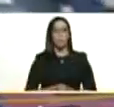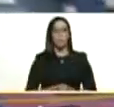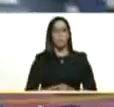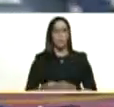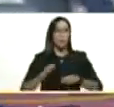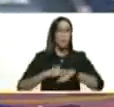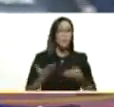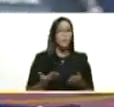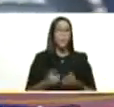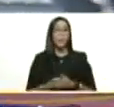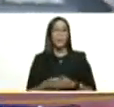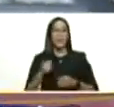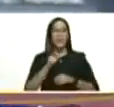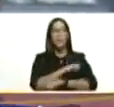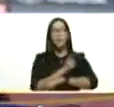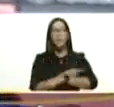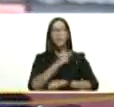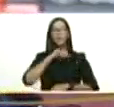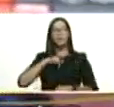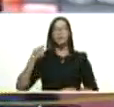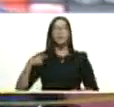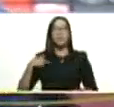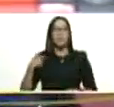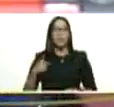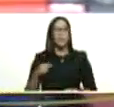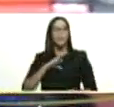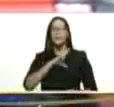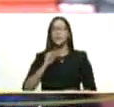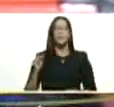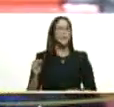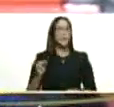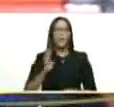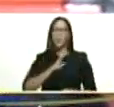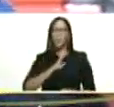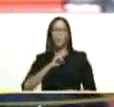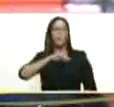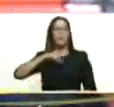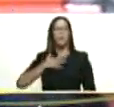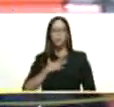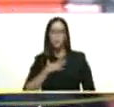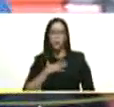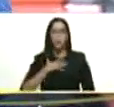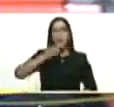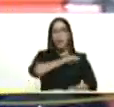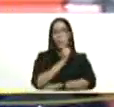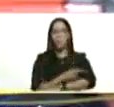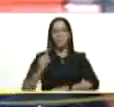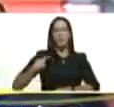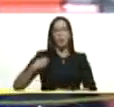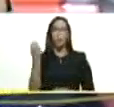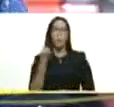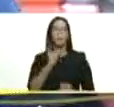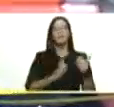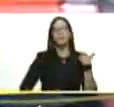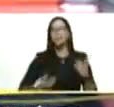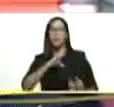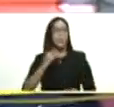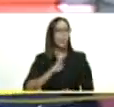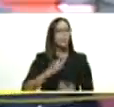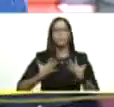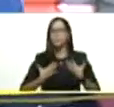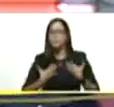porque el poder que nosotros tenemos no nos pertenece. El poder que tengo como presidente no me